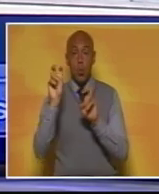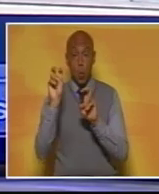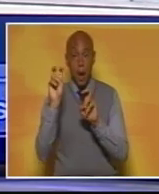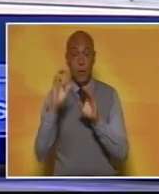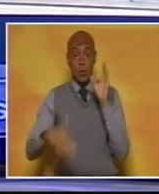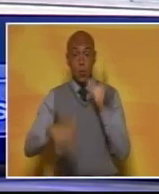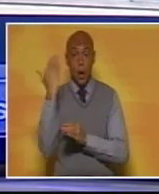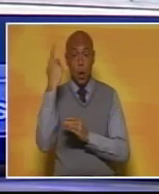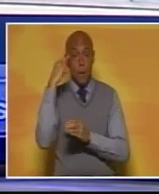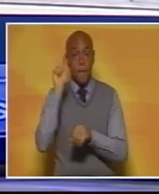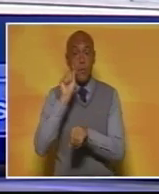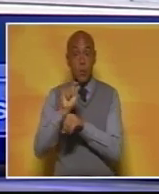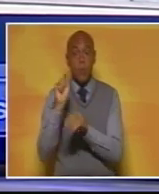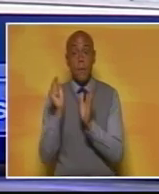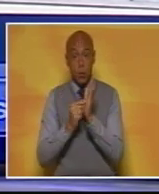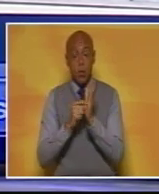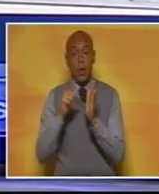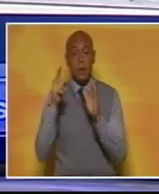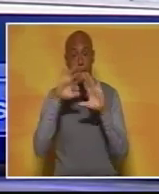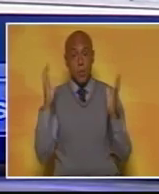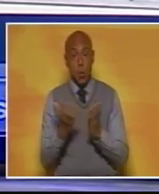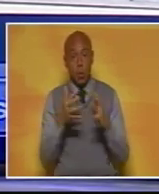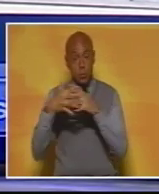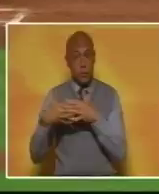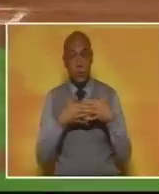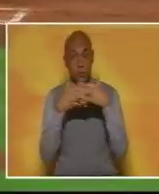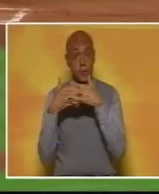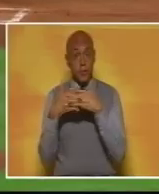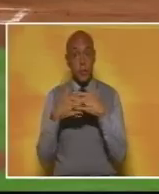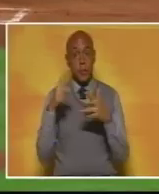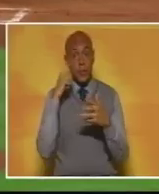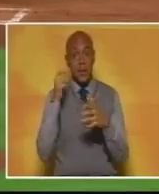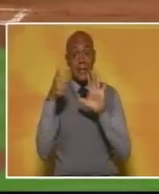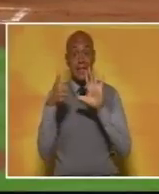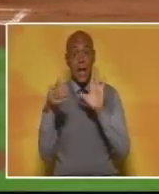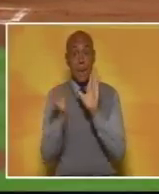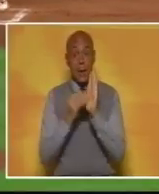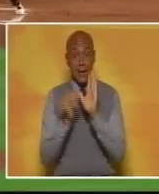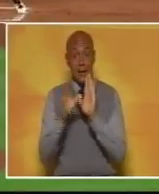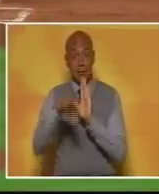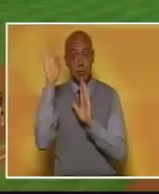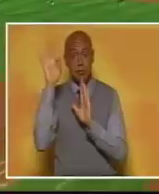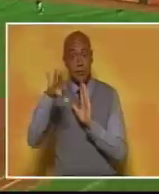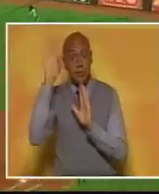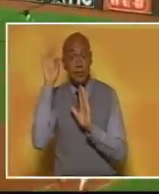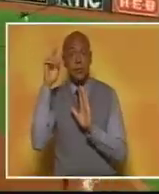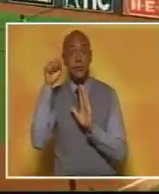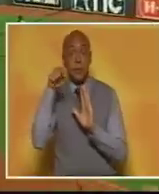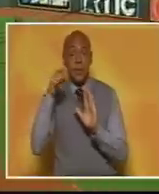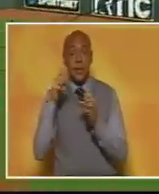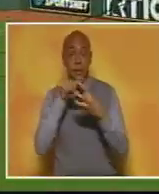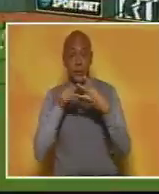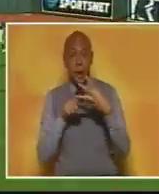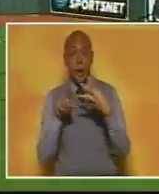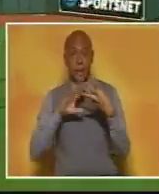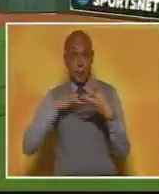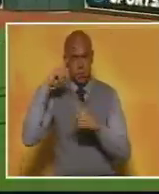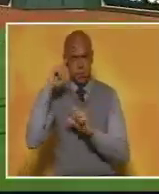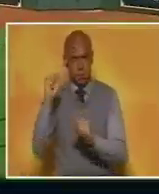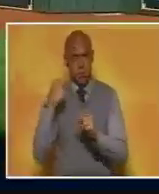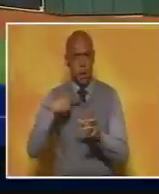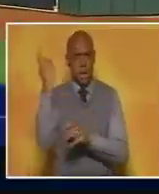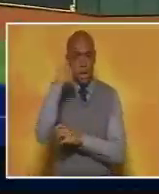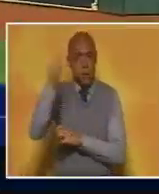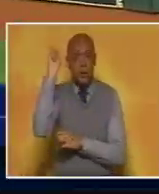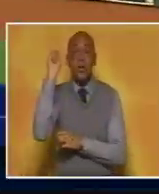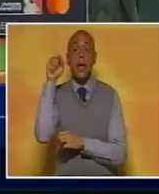récord en la Serie Mundial de Béisbol. El 6 veces All-Star y 3 veces campeón de bateo en la Liga Americana